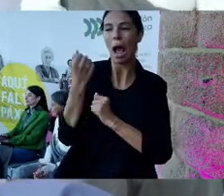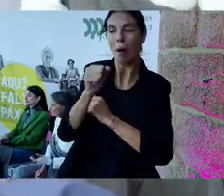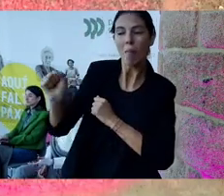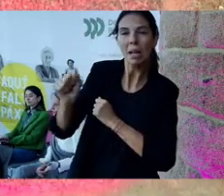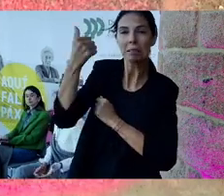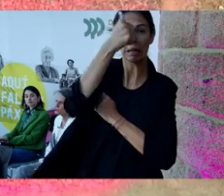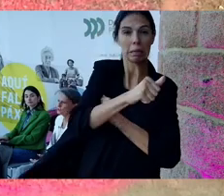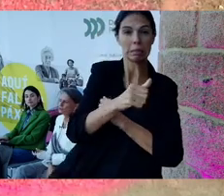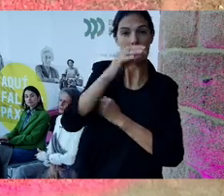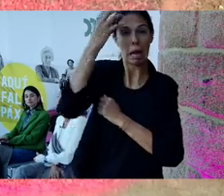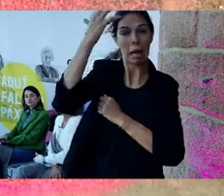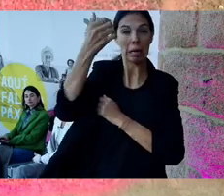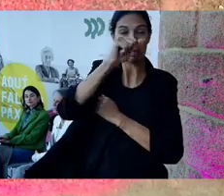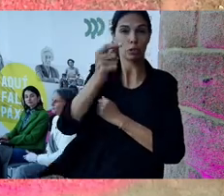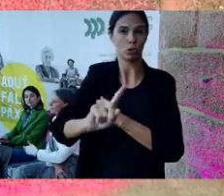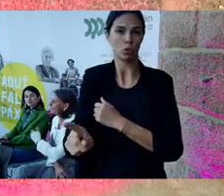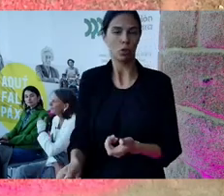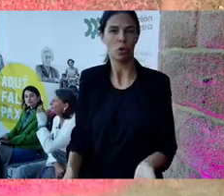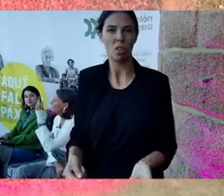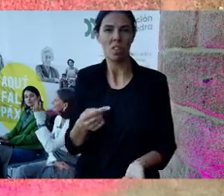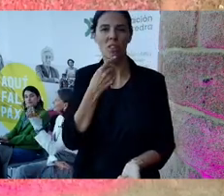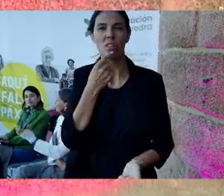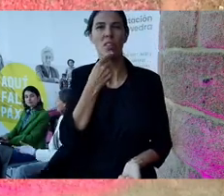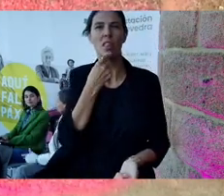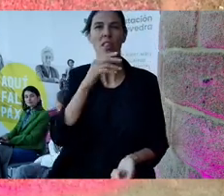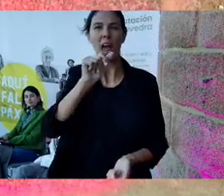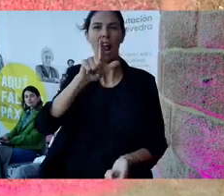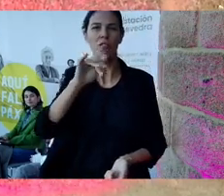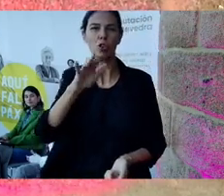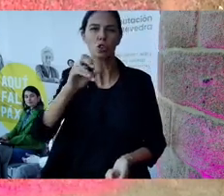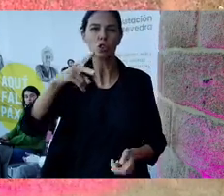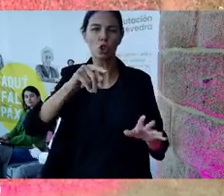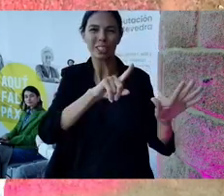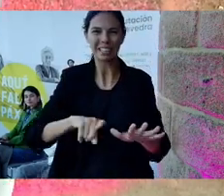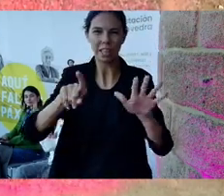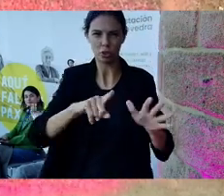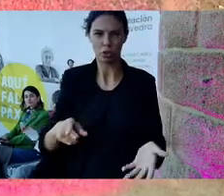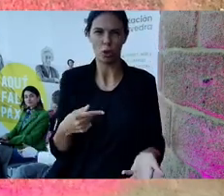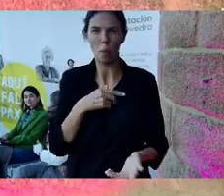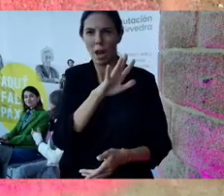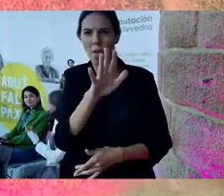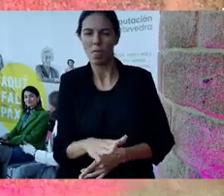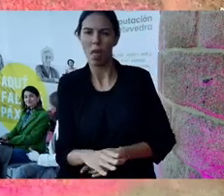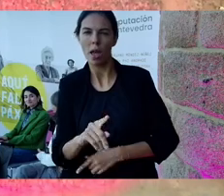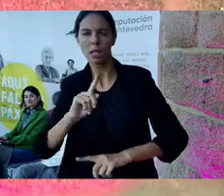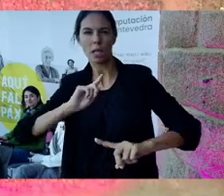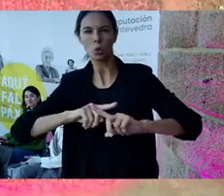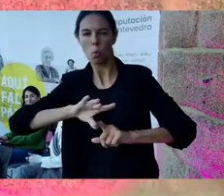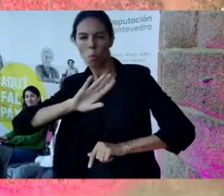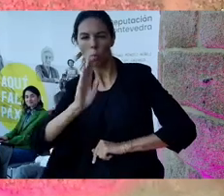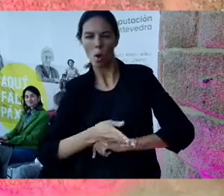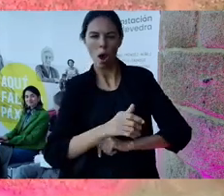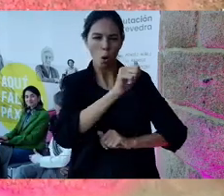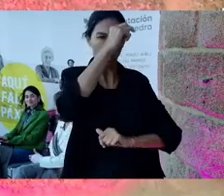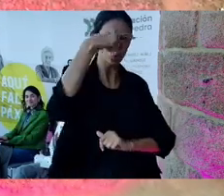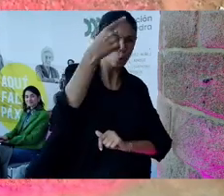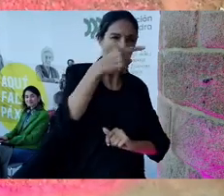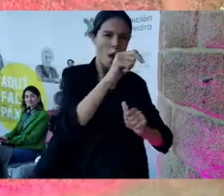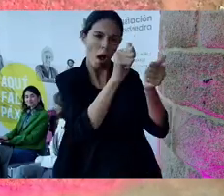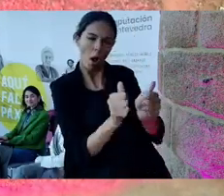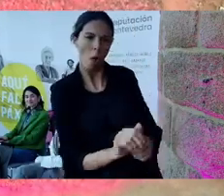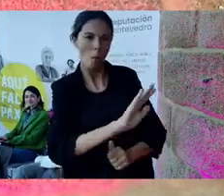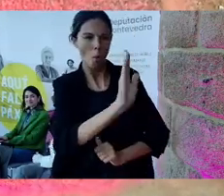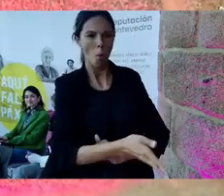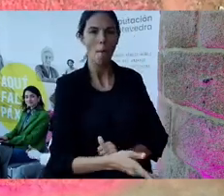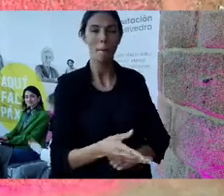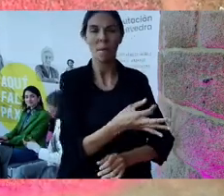amantes de los reyes. Siempre se supone que Alfonso VI era el paradigma del atractivo físico y sexual y cultural y